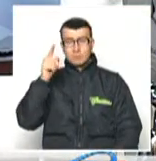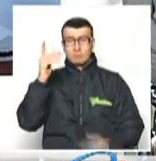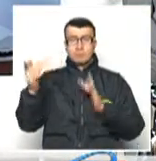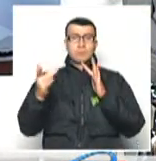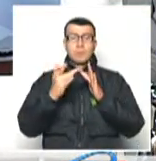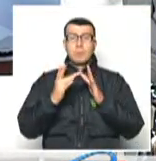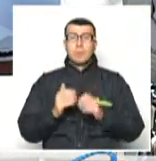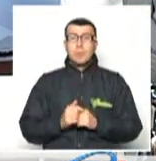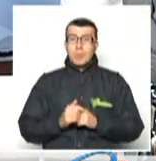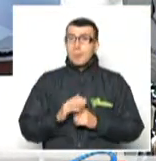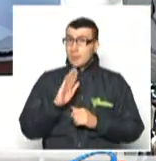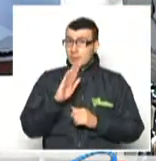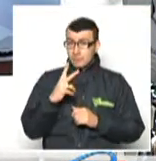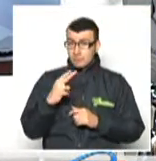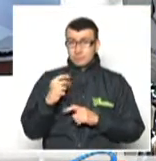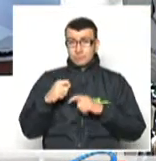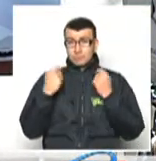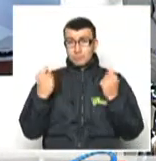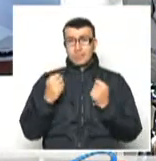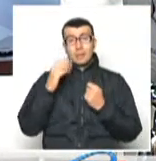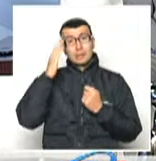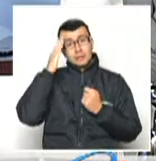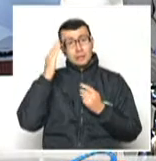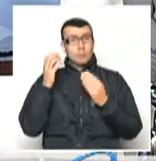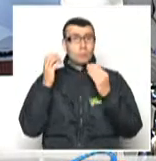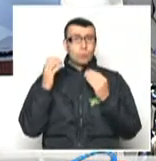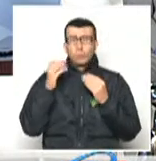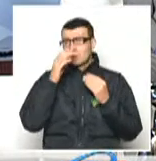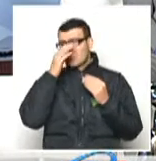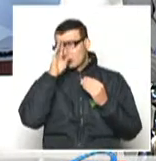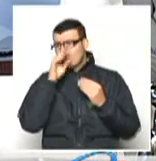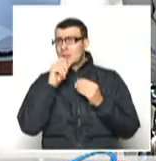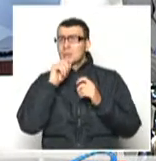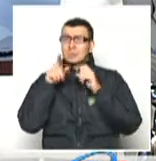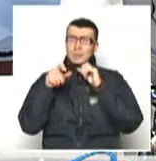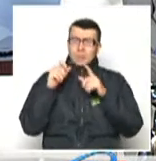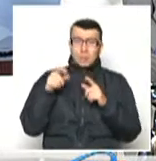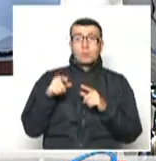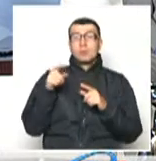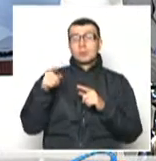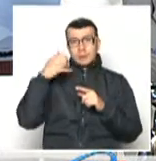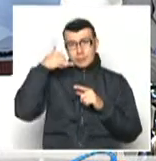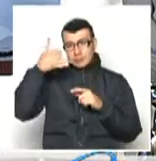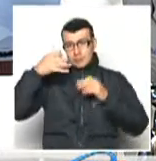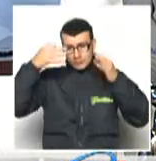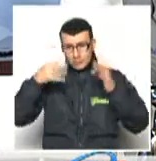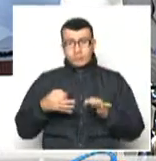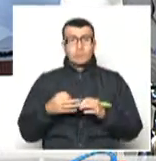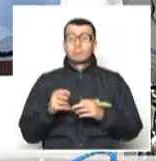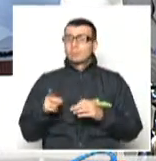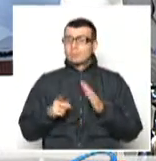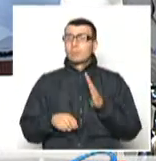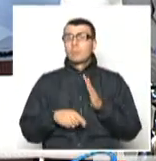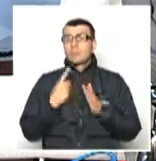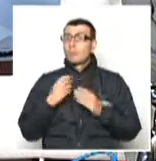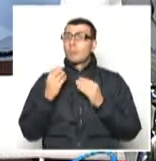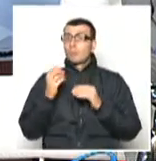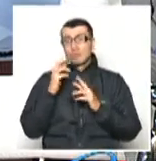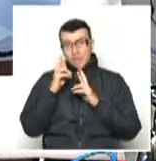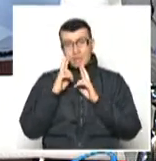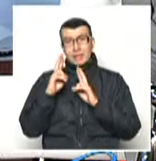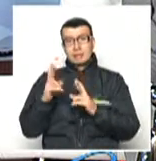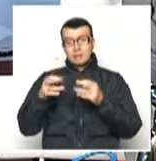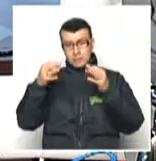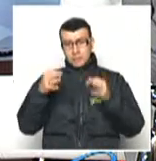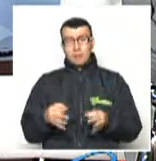corte comerciales porque yo sé que hay muchas preguntas y el teléfono está repicando y vamos a tratar de agilizar para dar muchas respuestas